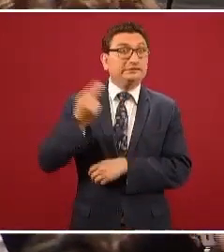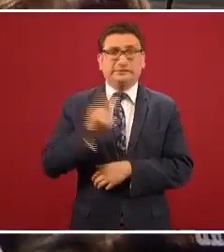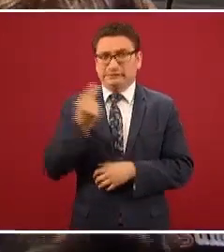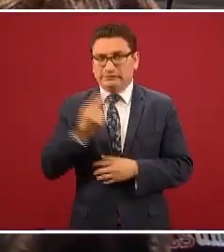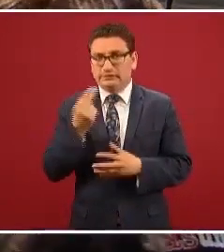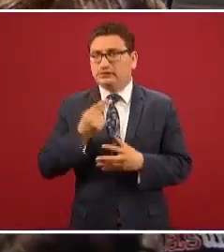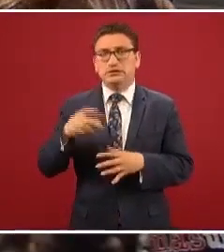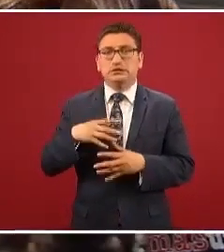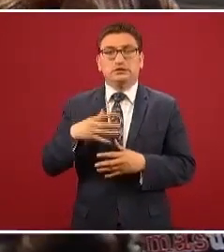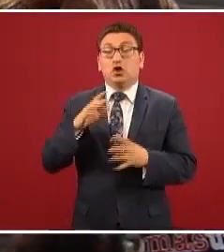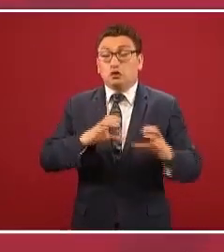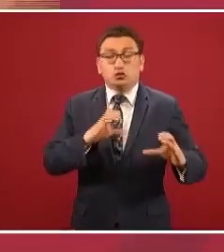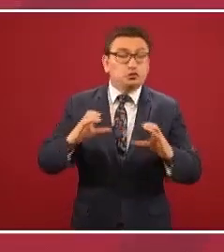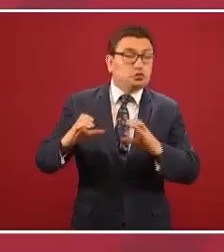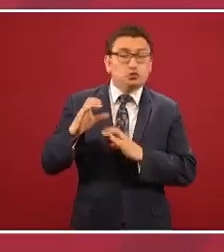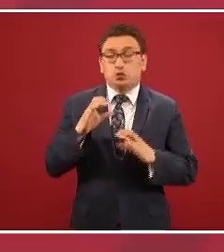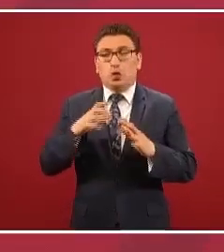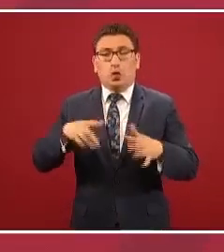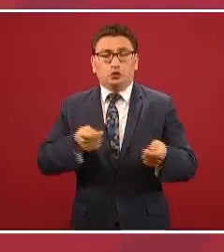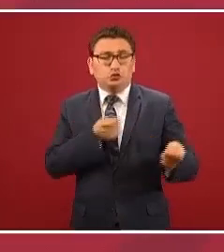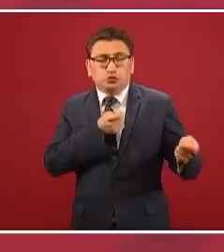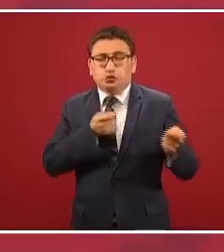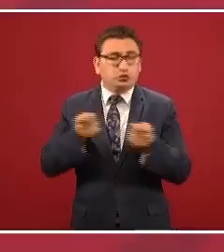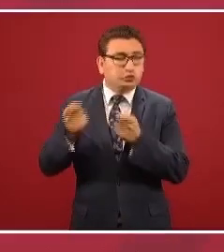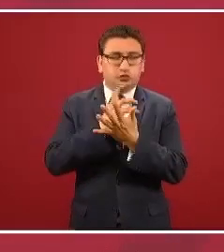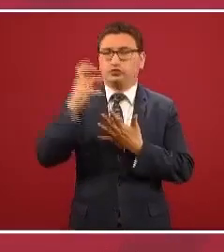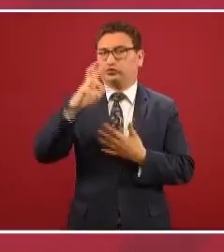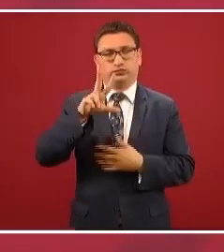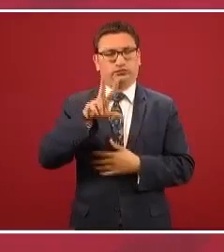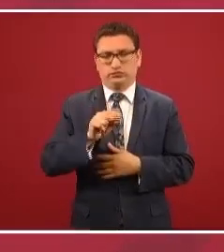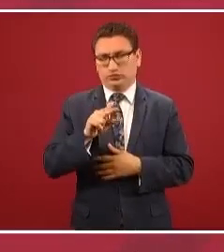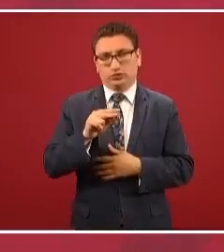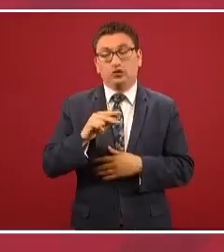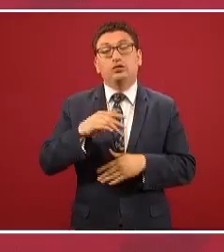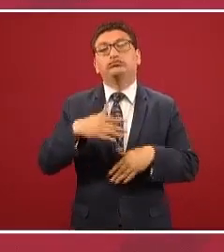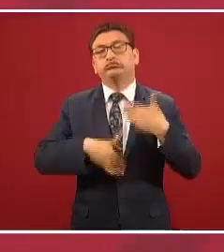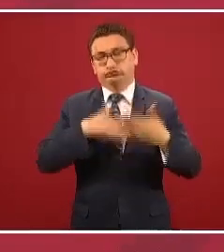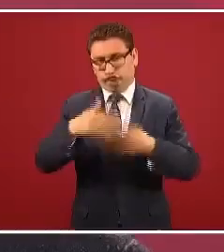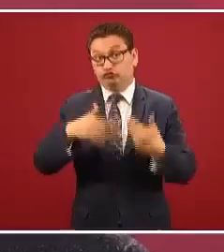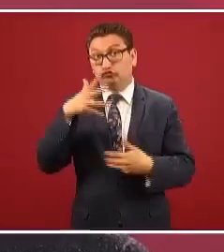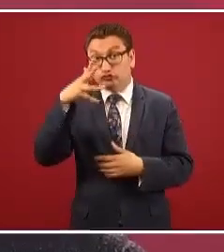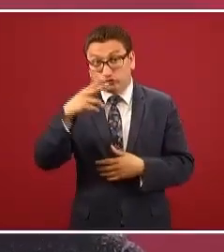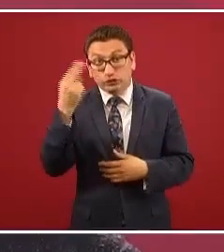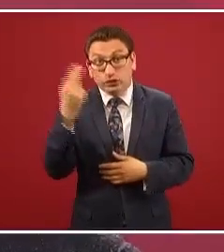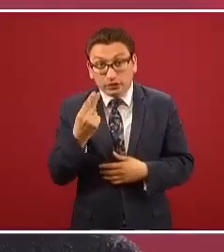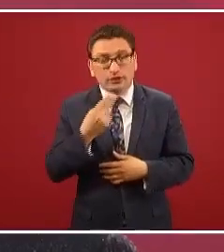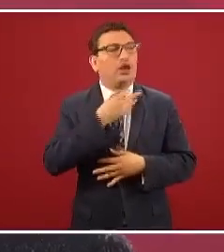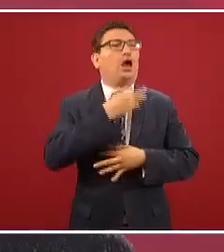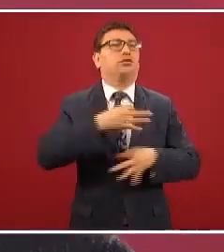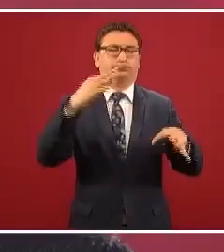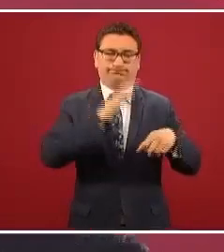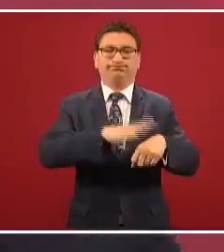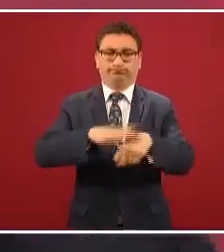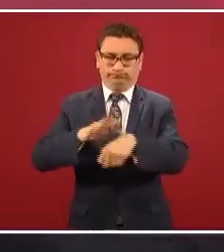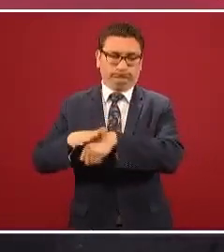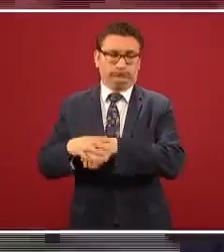estas medidas de alto control generalizado. Si llegara a presentarse la situación, lo haremos del conocimiento de